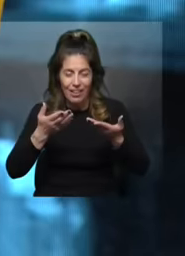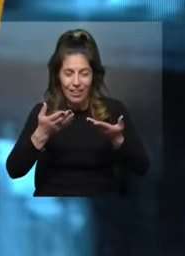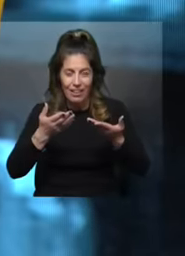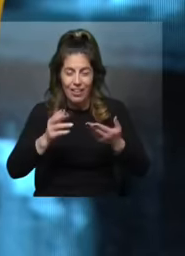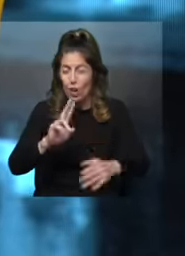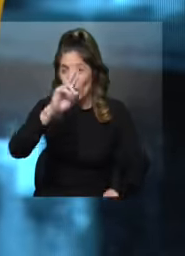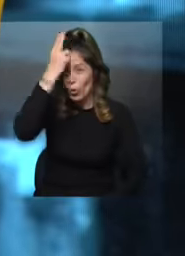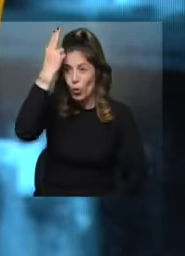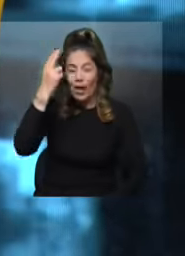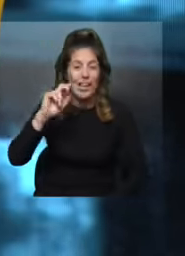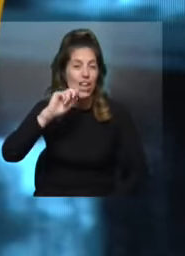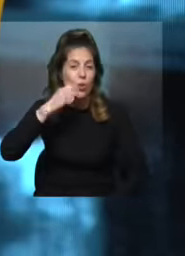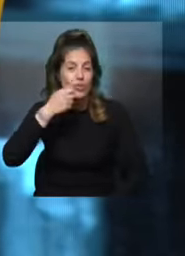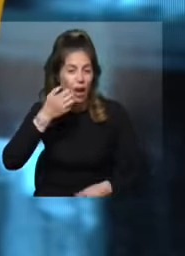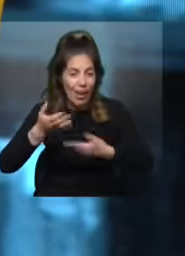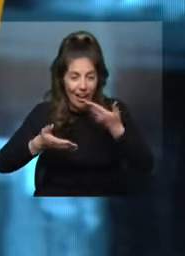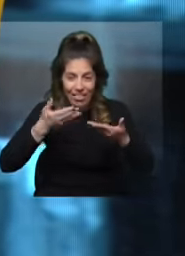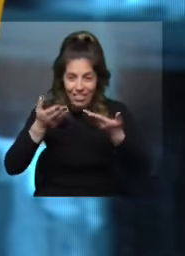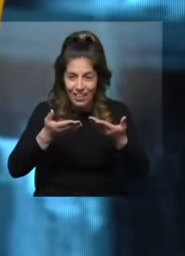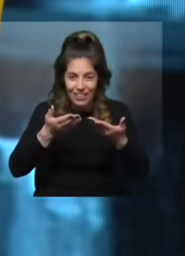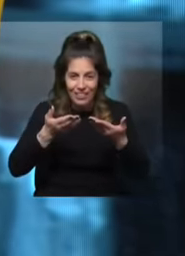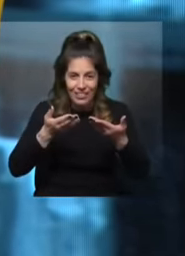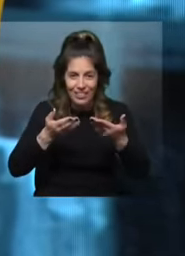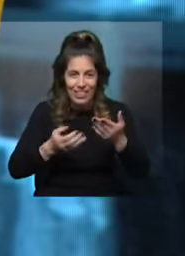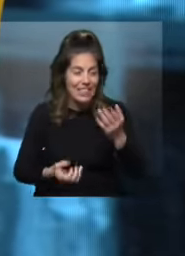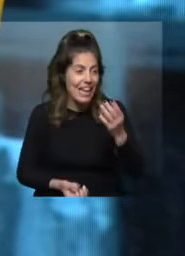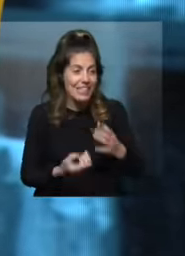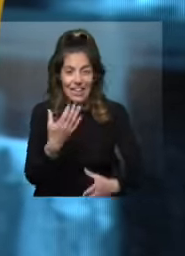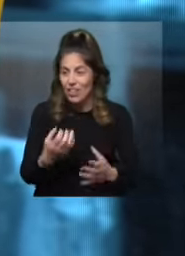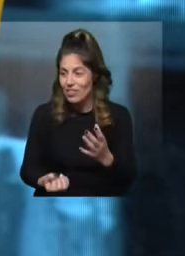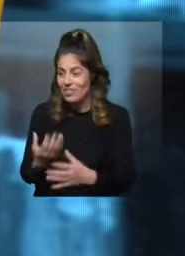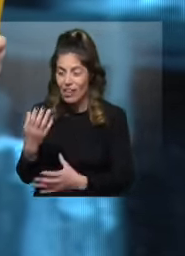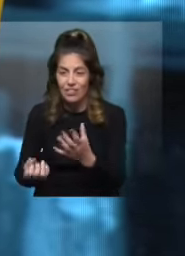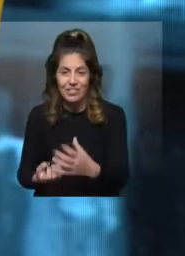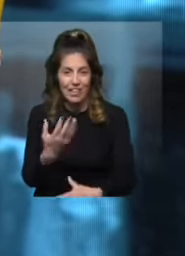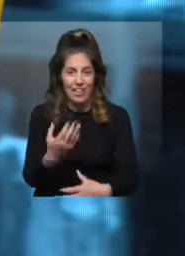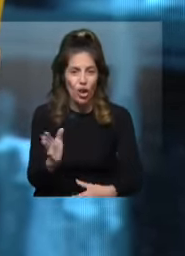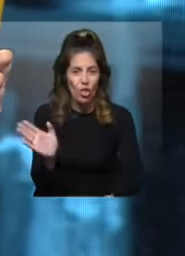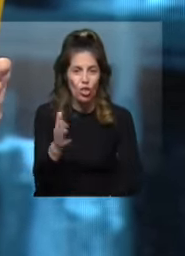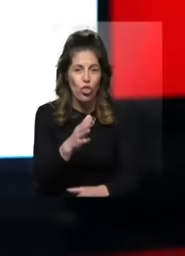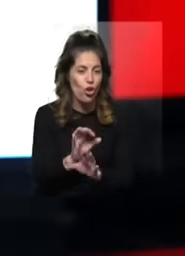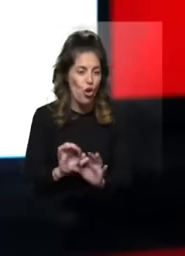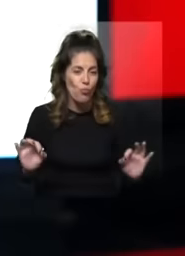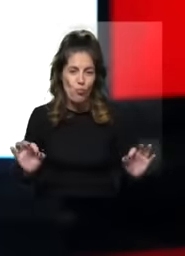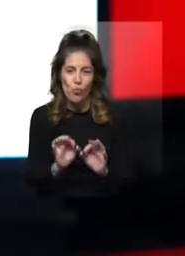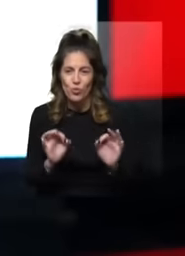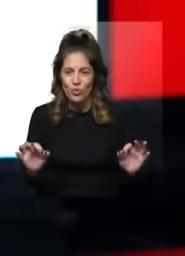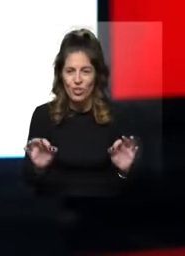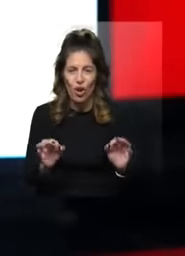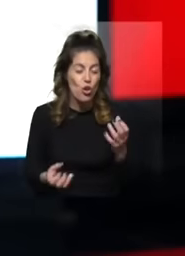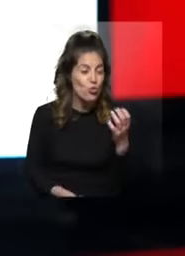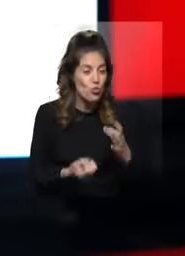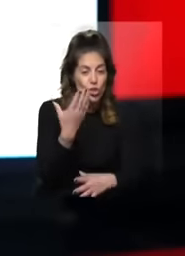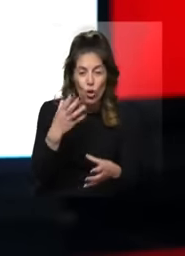que Uruguay le gustaba cantar. Y salieron de todos lados, debajo de las piedras, todos los músicos que se te... Es decir, surgió